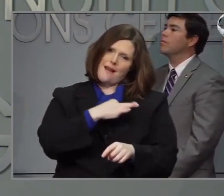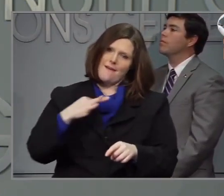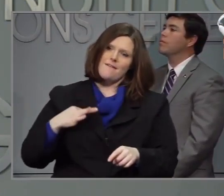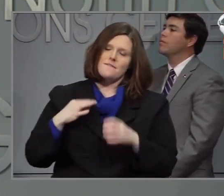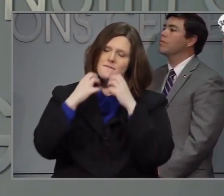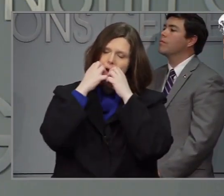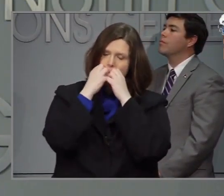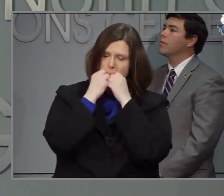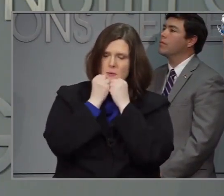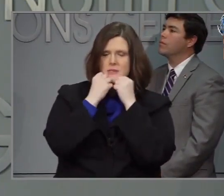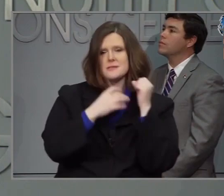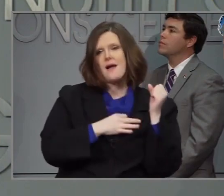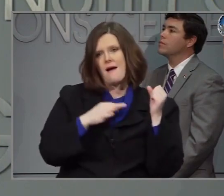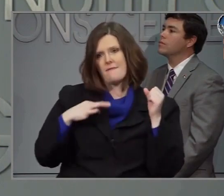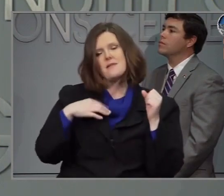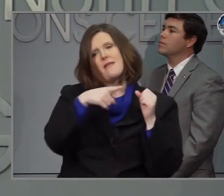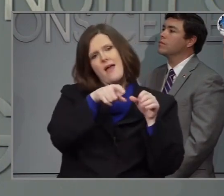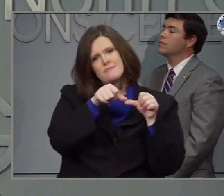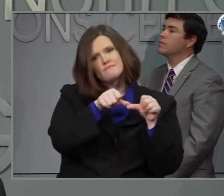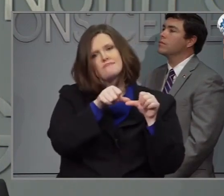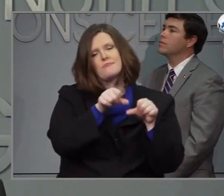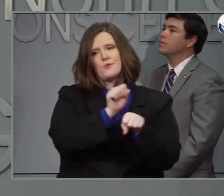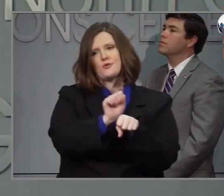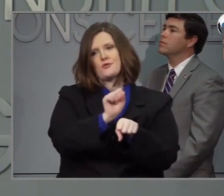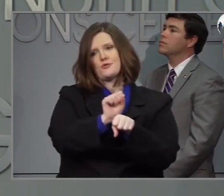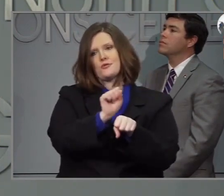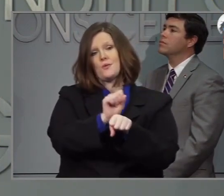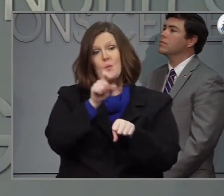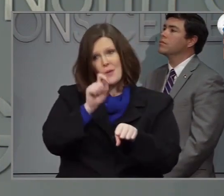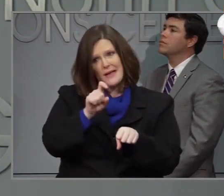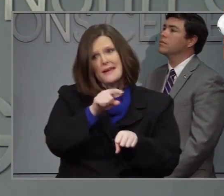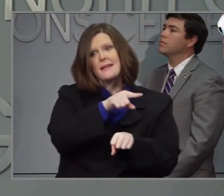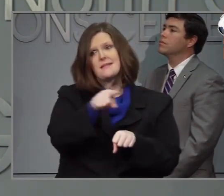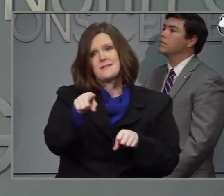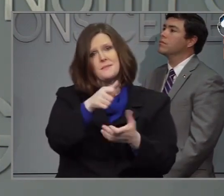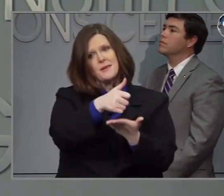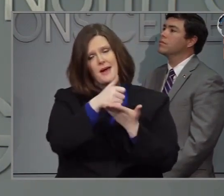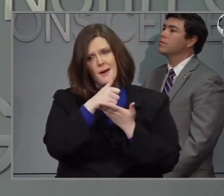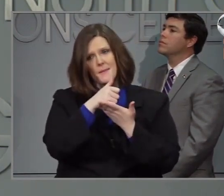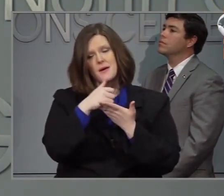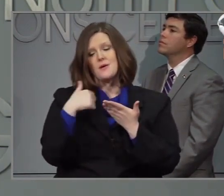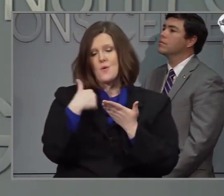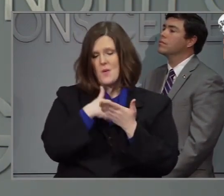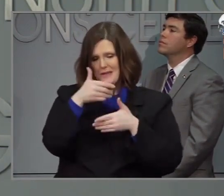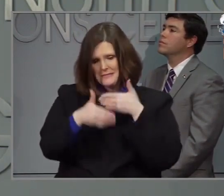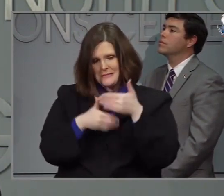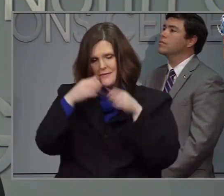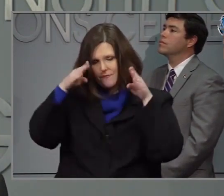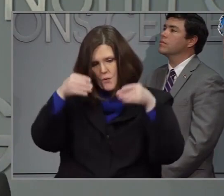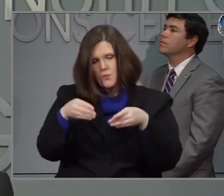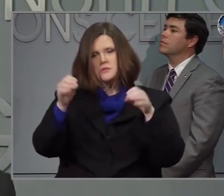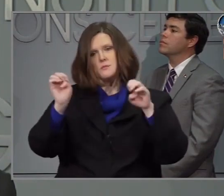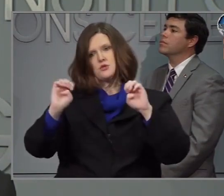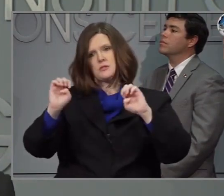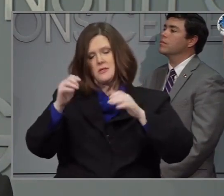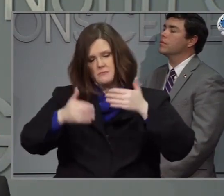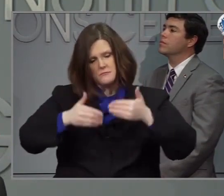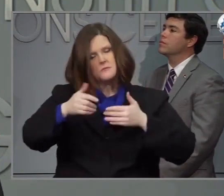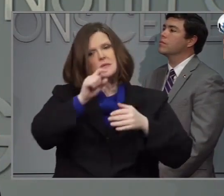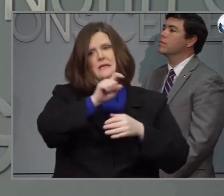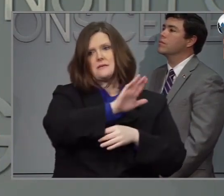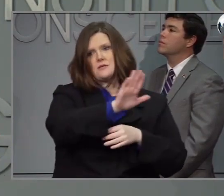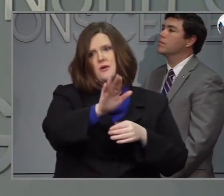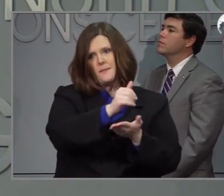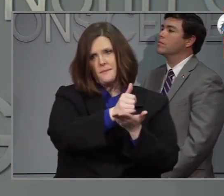que entregarle a nuestro personal una guía necesitamos ayudar ayuda para mejorar